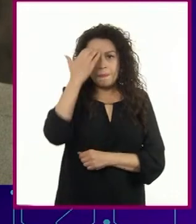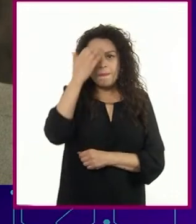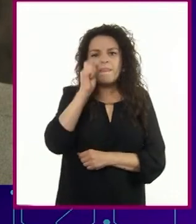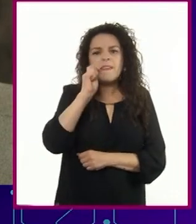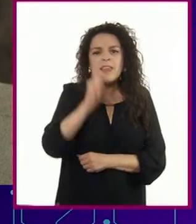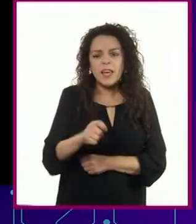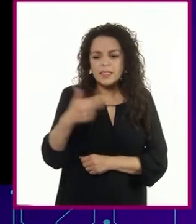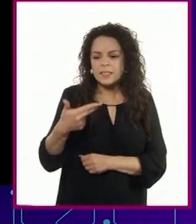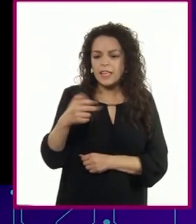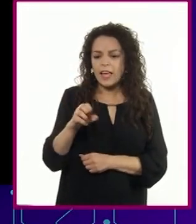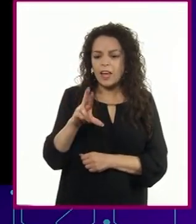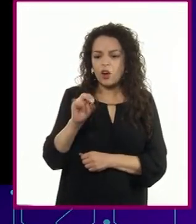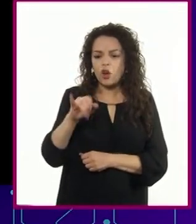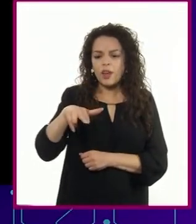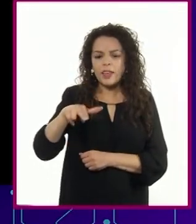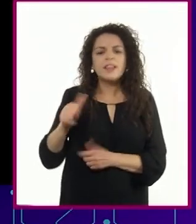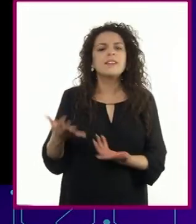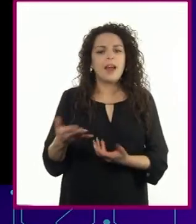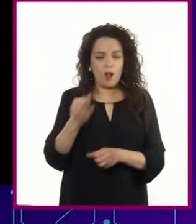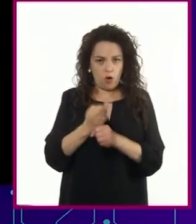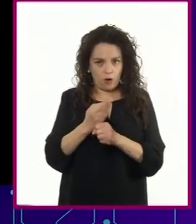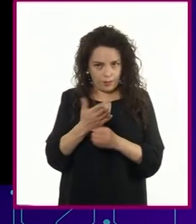heroína.